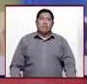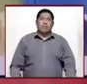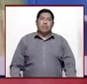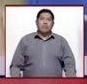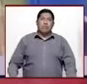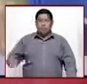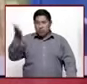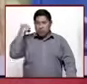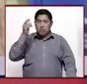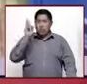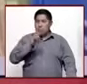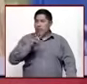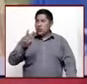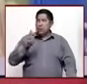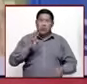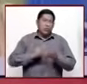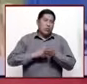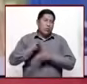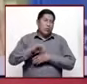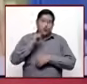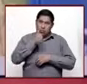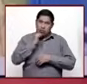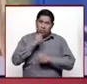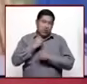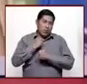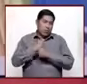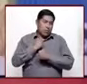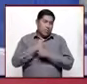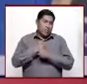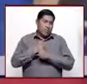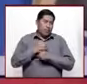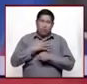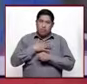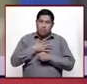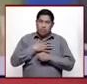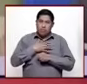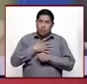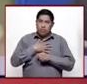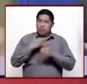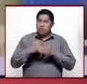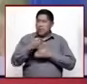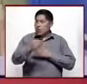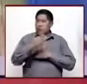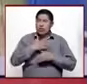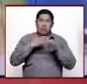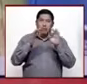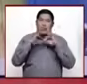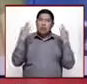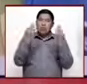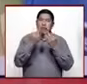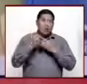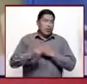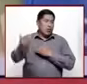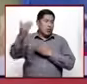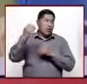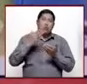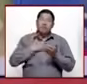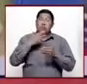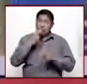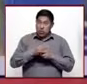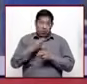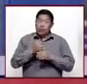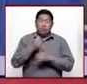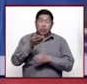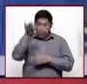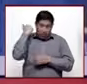22 de mayo en la noche, yo como trabajo todos los días con moto, me trabajo para sacar la vida adelante a mi familia. Y esa noche me han asaltado